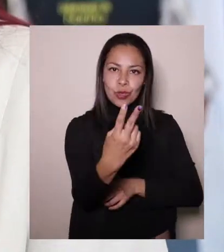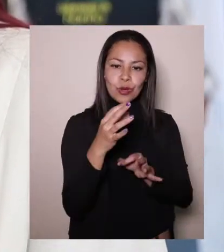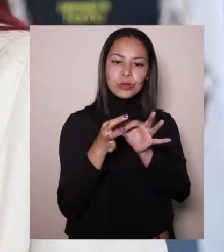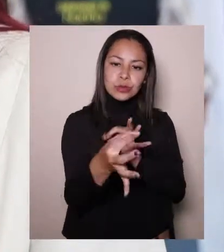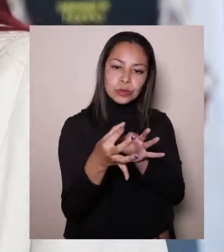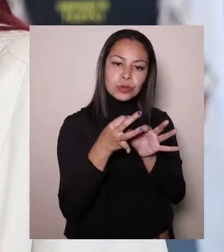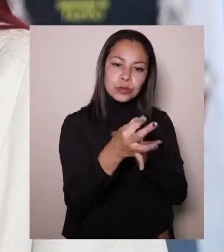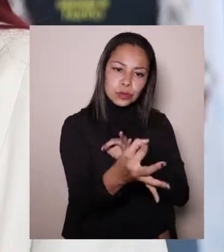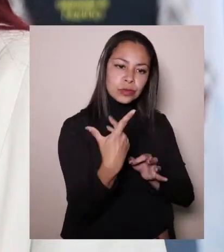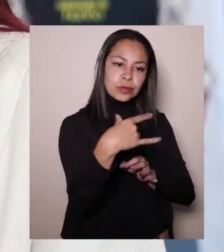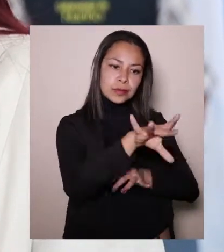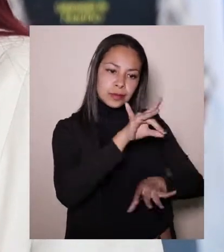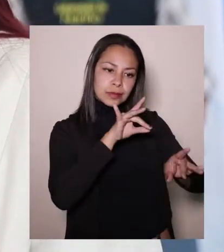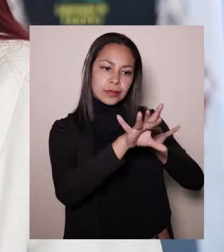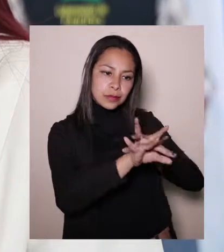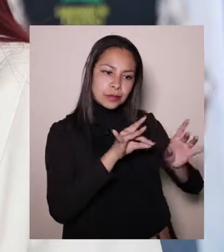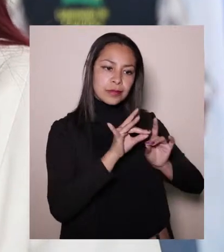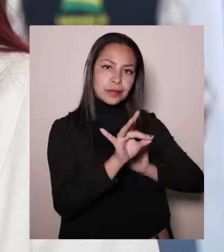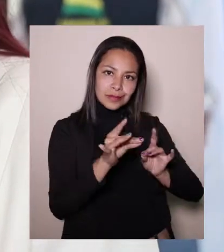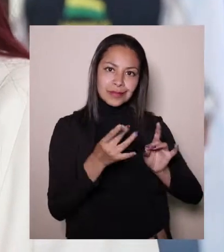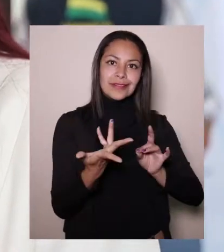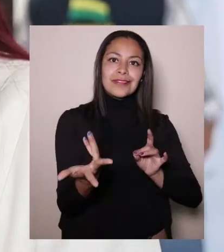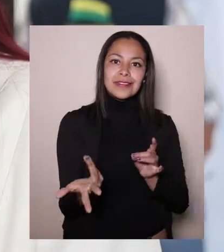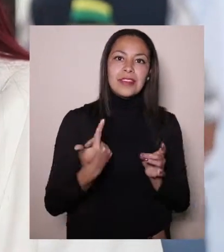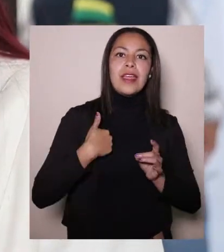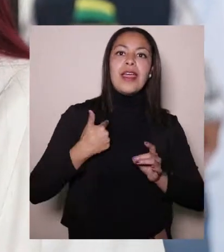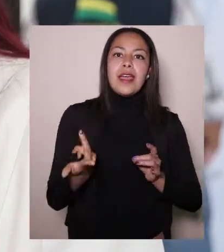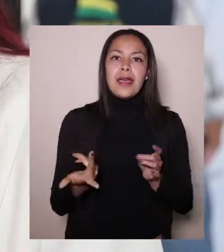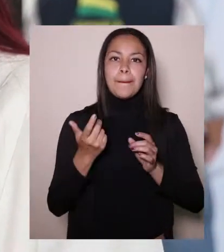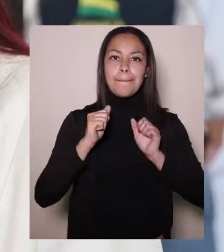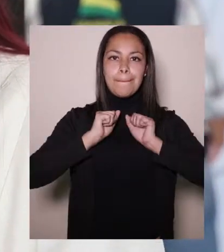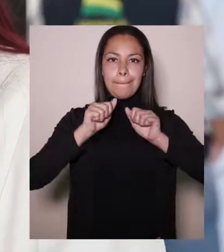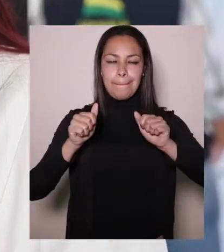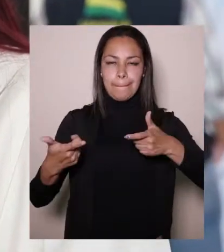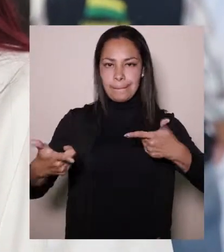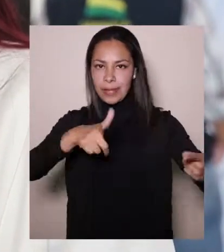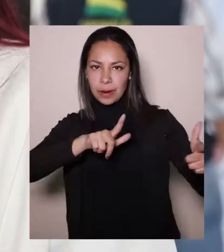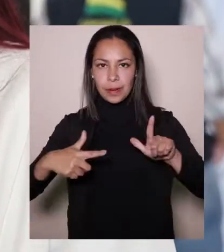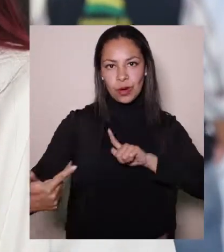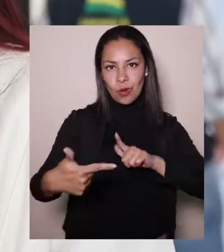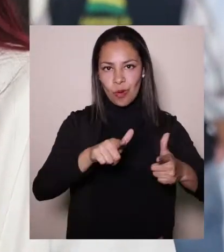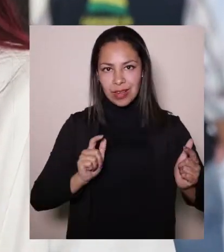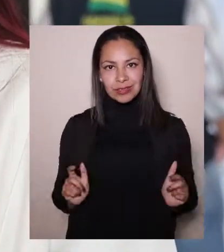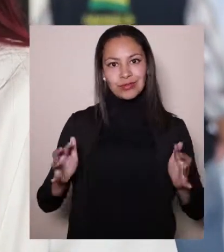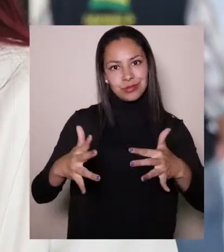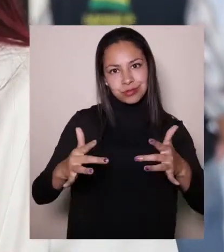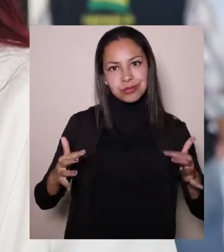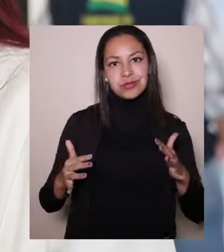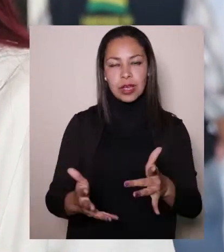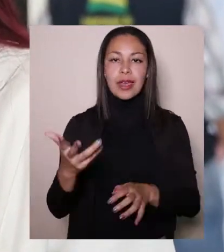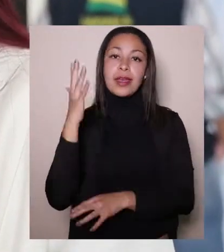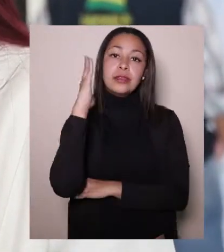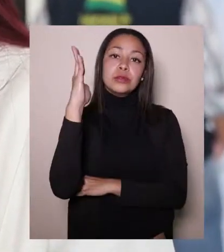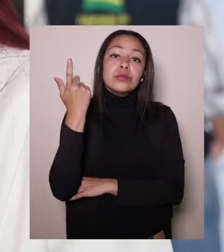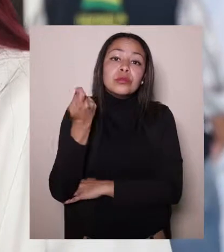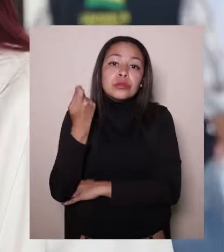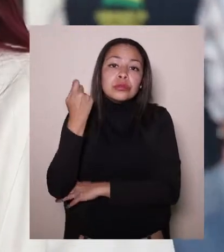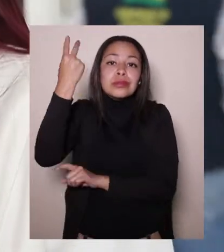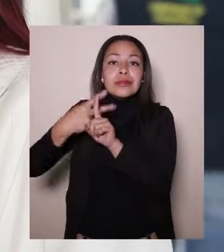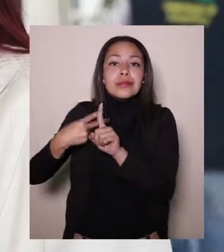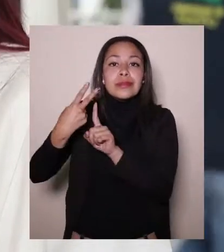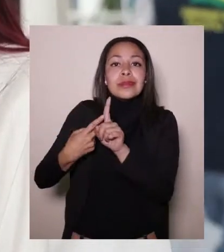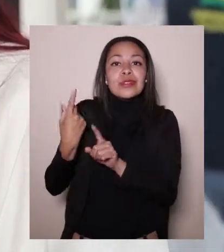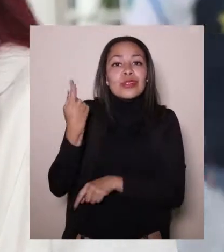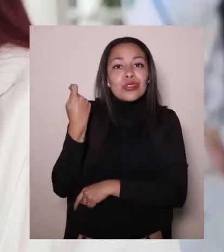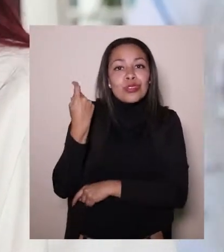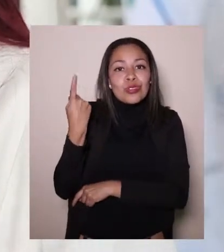escoger dos municipios de cada zona. Terminamos en El Charco y Barbacoas, lo cual la exposición fue hace